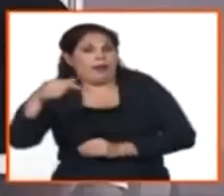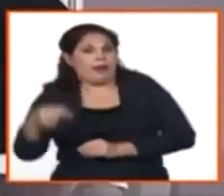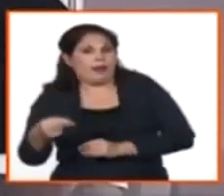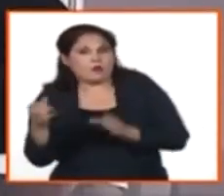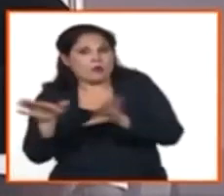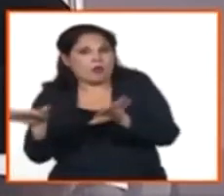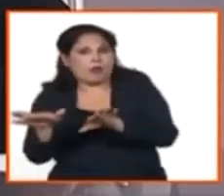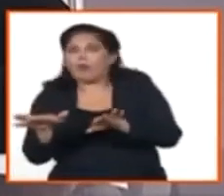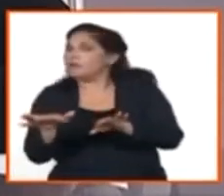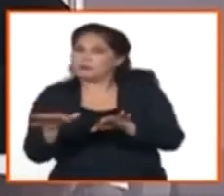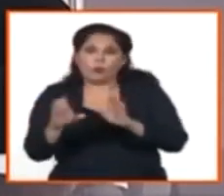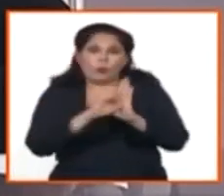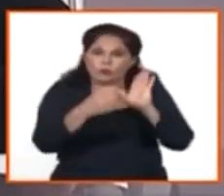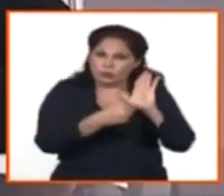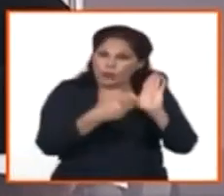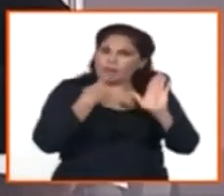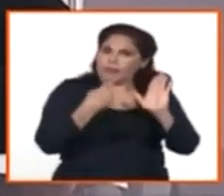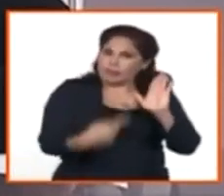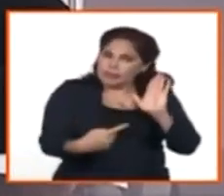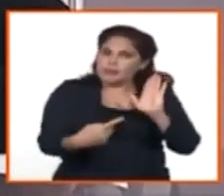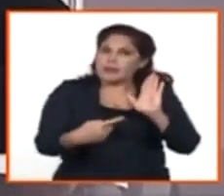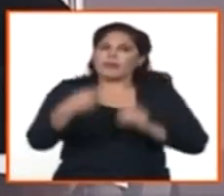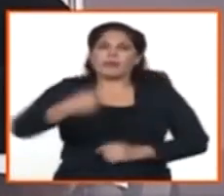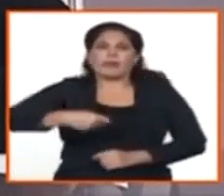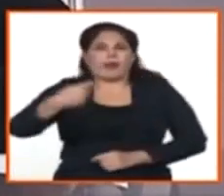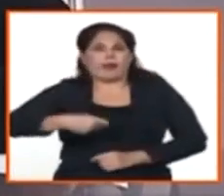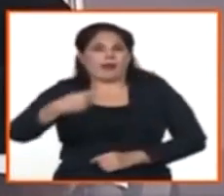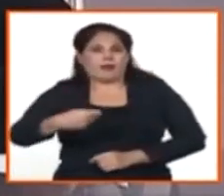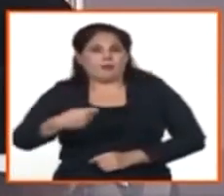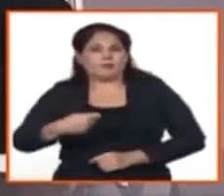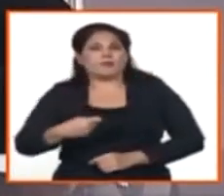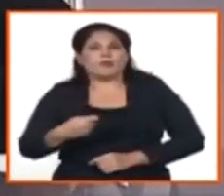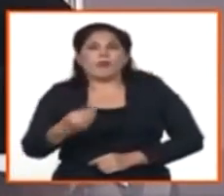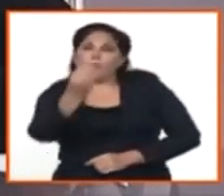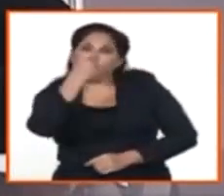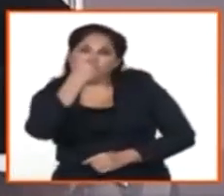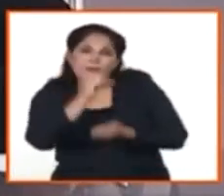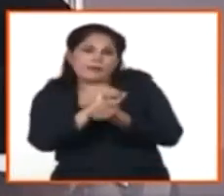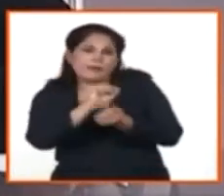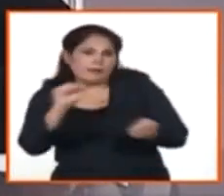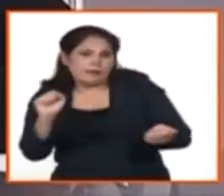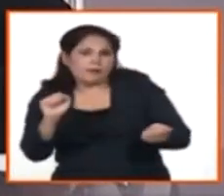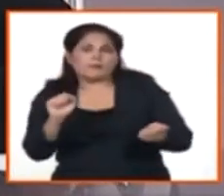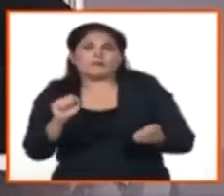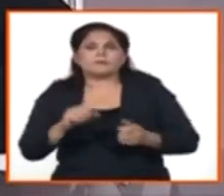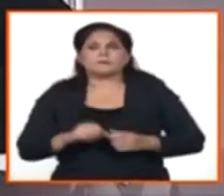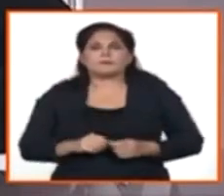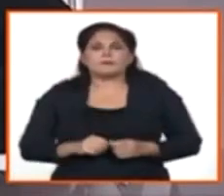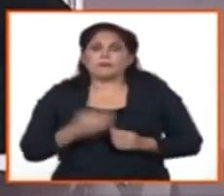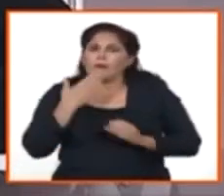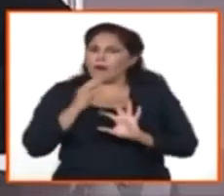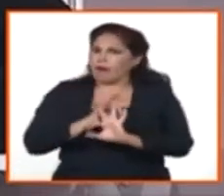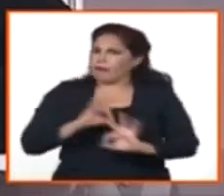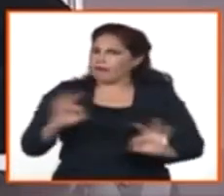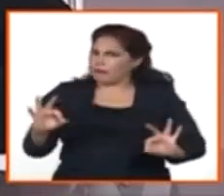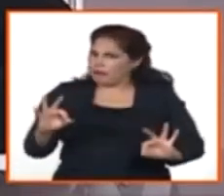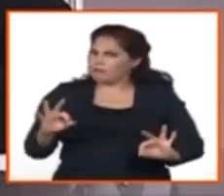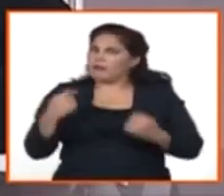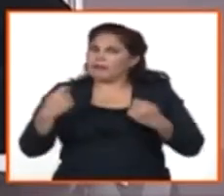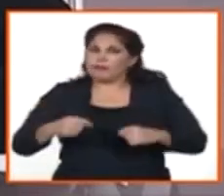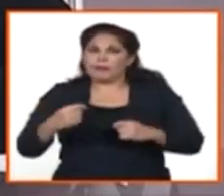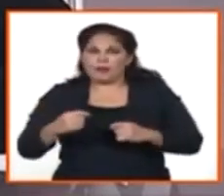artículo 78, que habla sobre el derecho que tenemos a consumir bienes y servicios de calidad y que no atenten contra nuestra